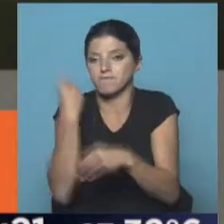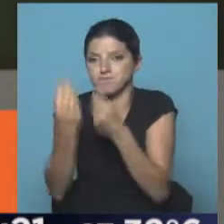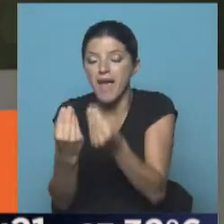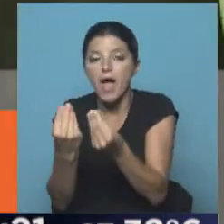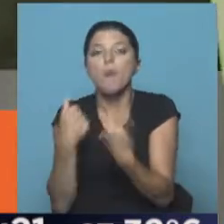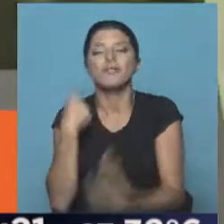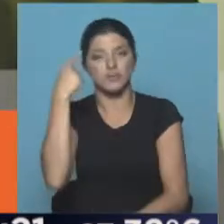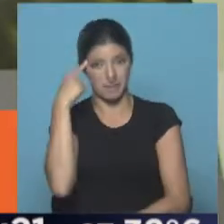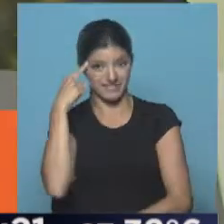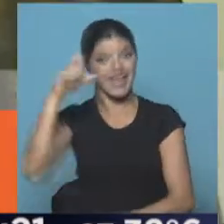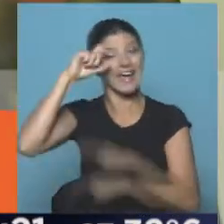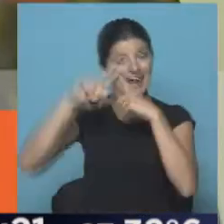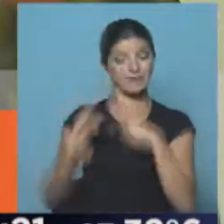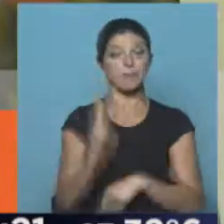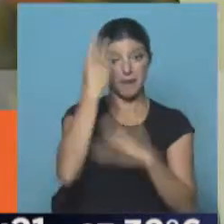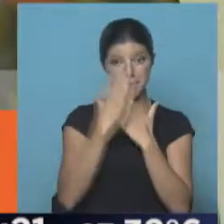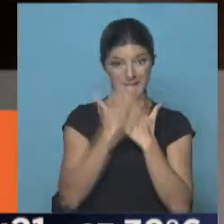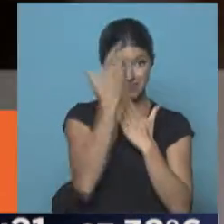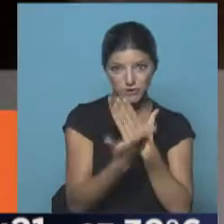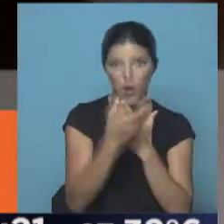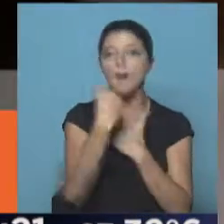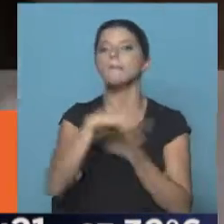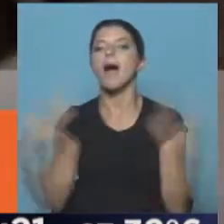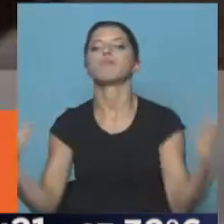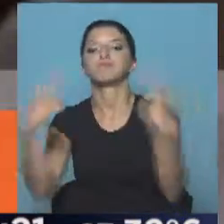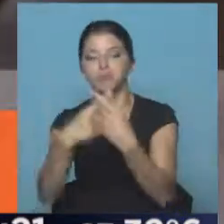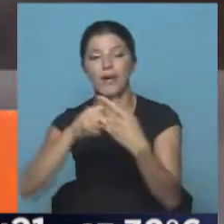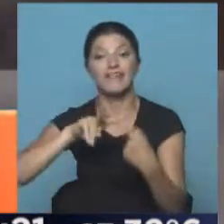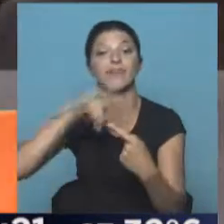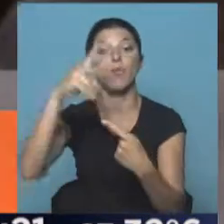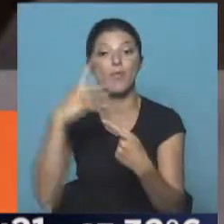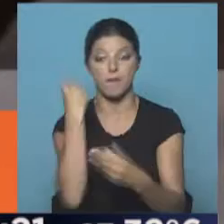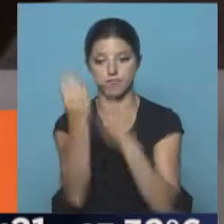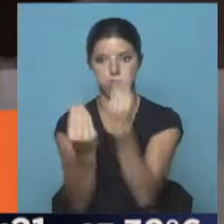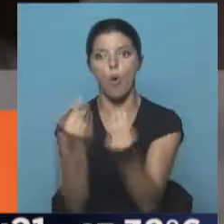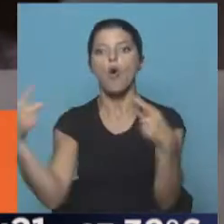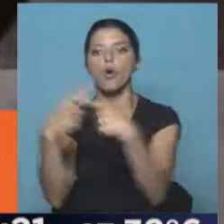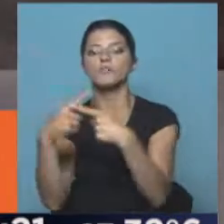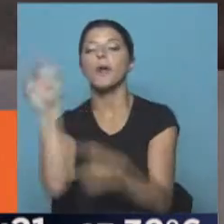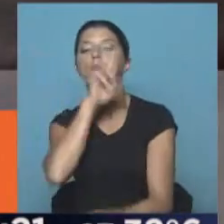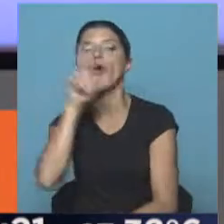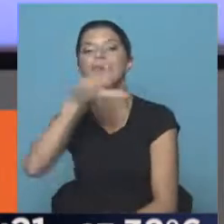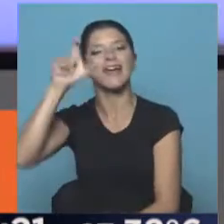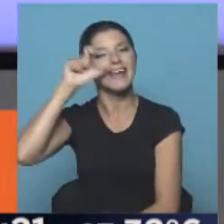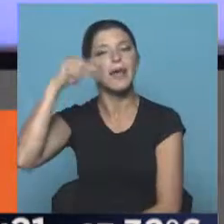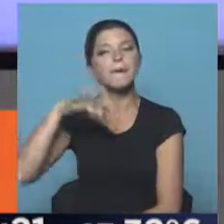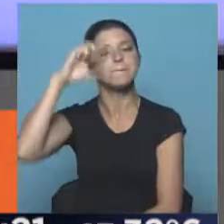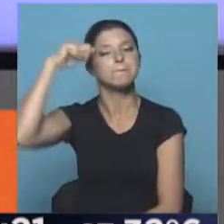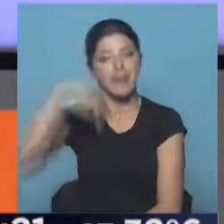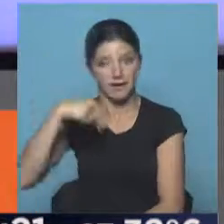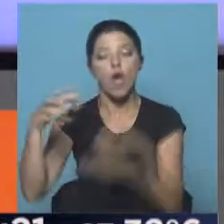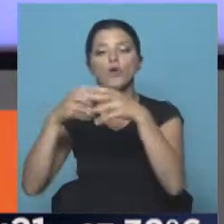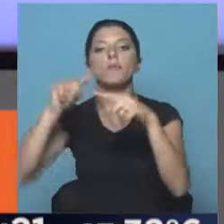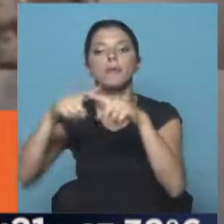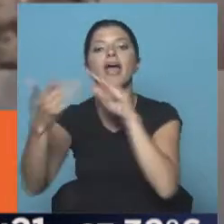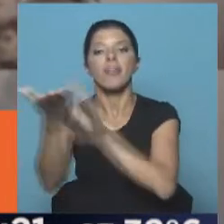ex primer ministro de Sarkozy quien enfrentará en una segunda vuelta a la candidata del ultraderechista Frente Nacional, Marine